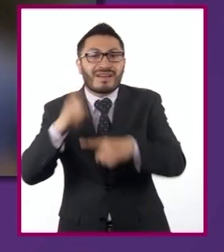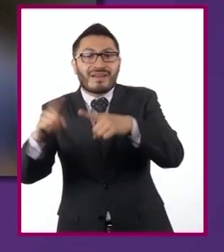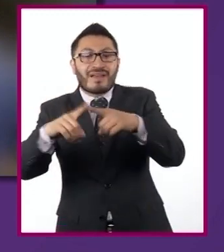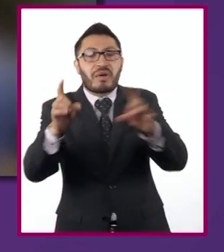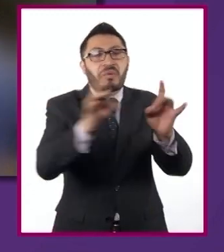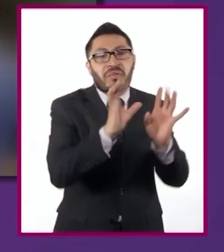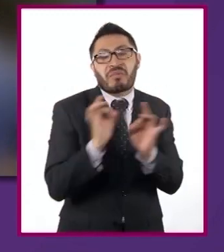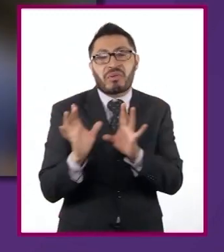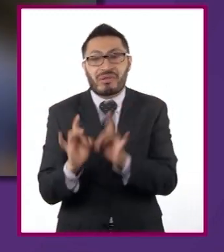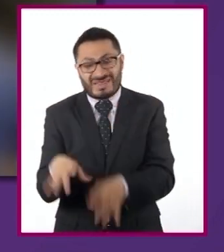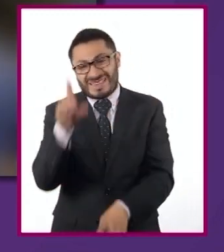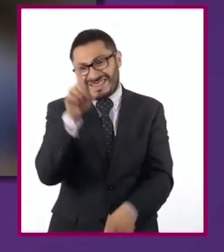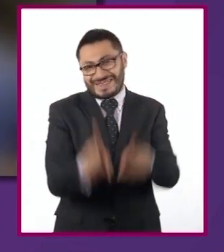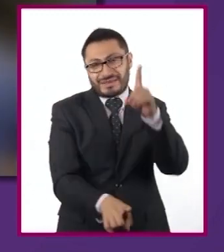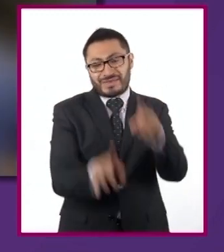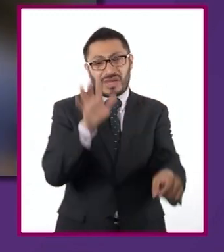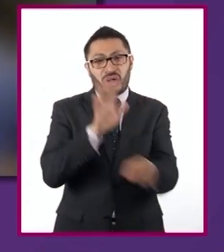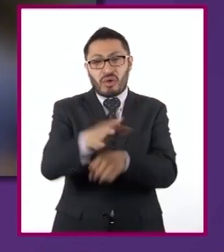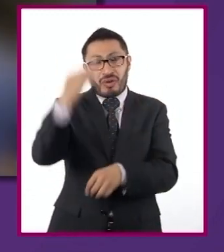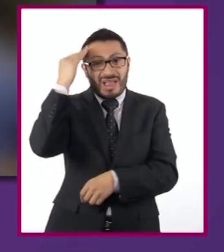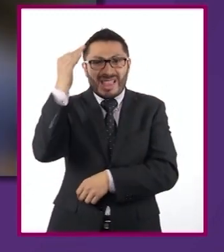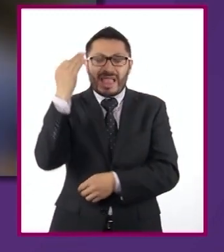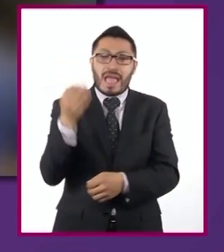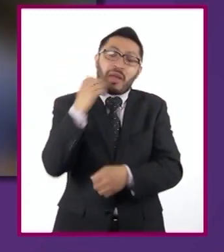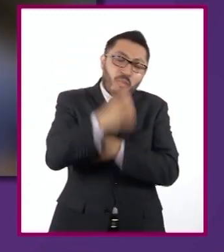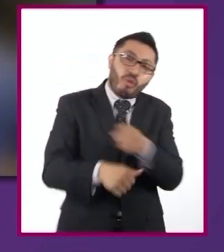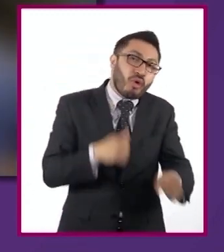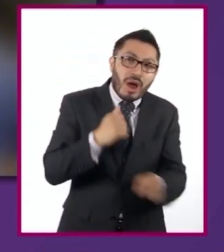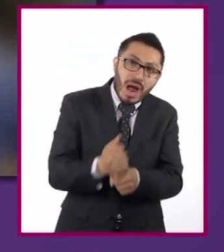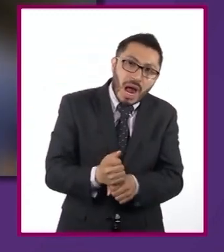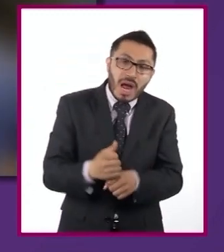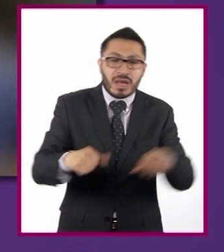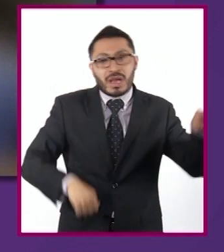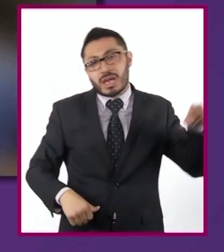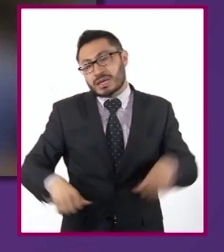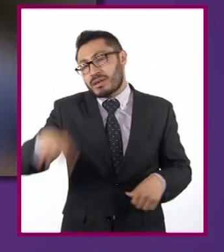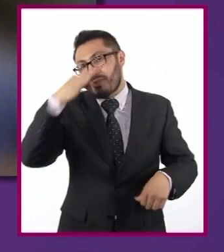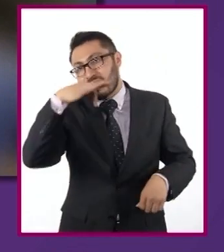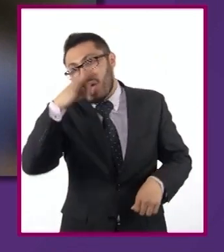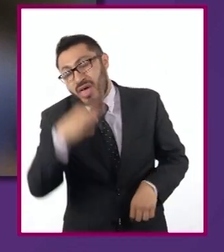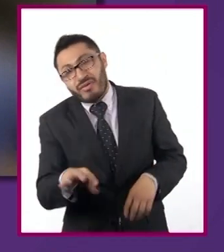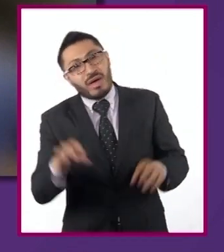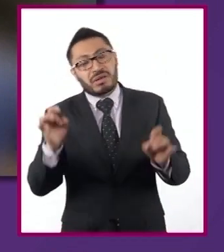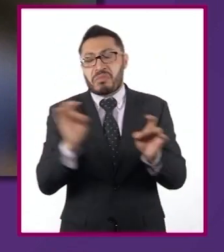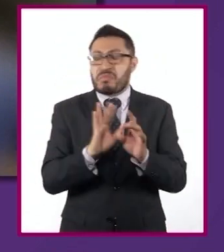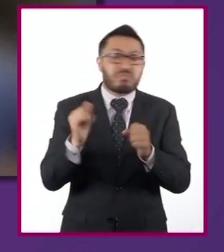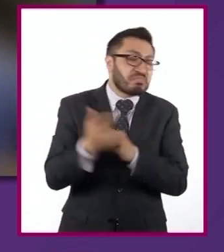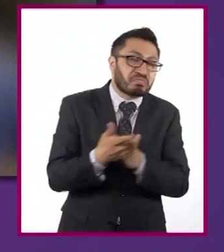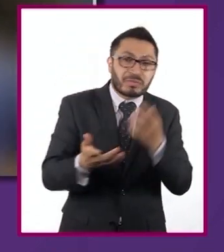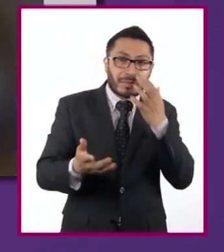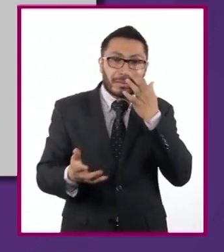situaciones, dependiendo de la época del año, festividad o acontecimiento importante.